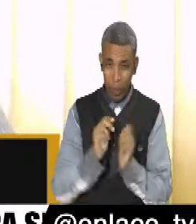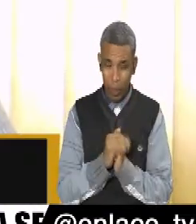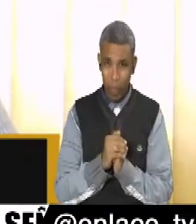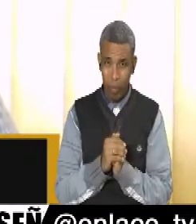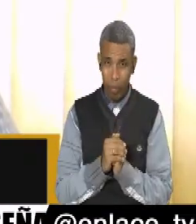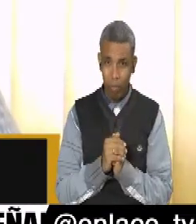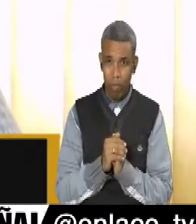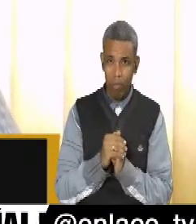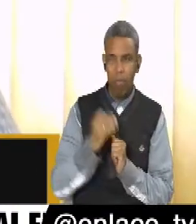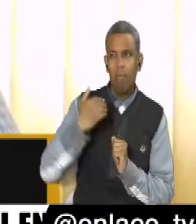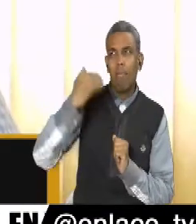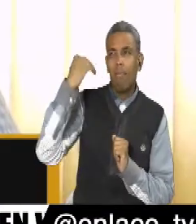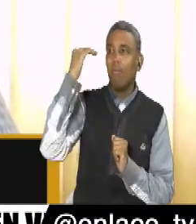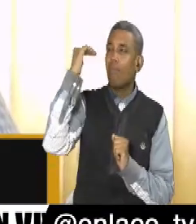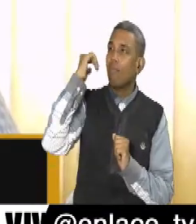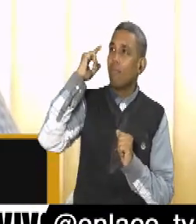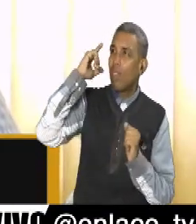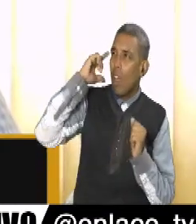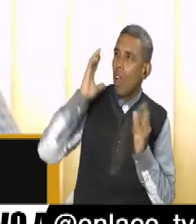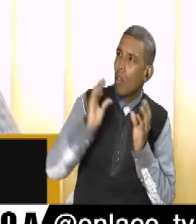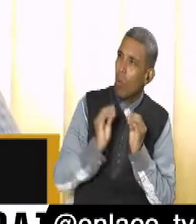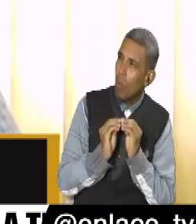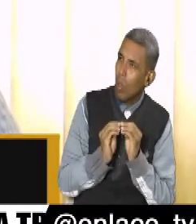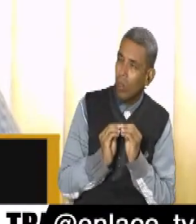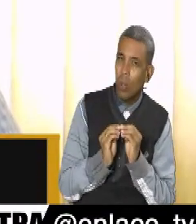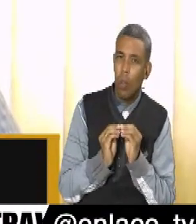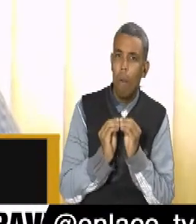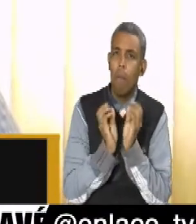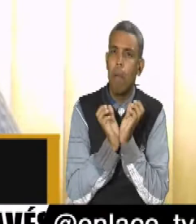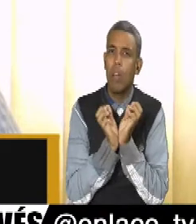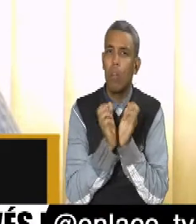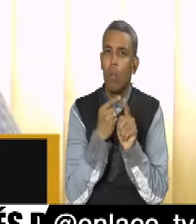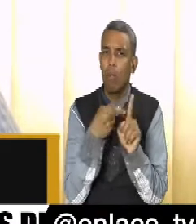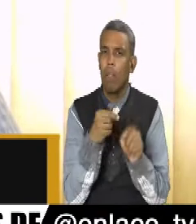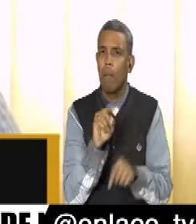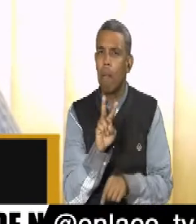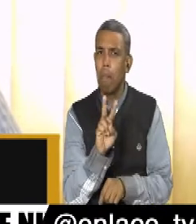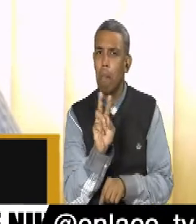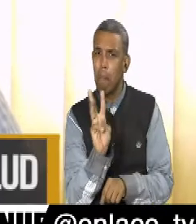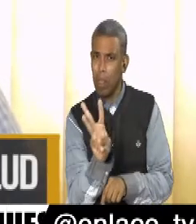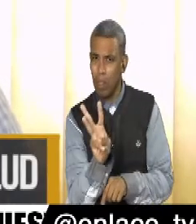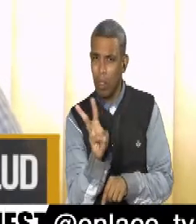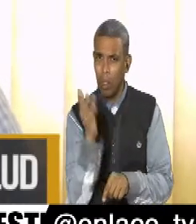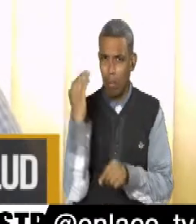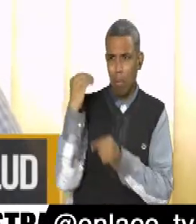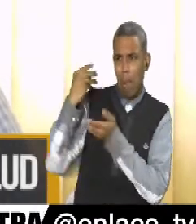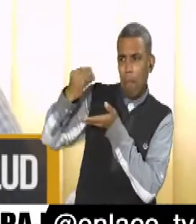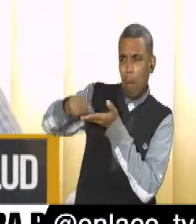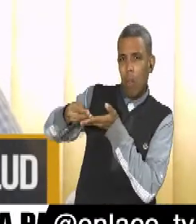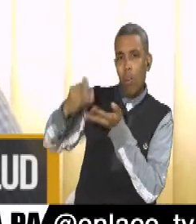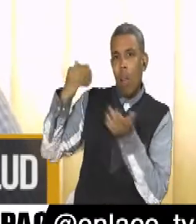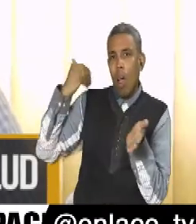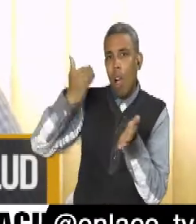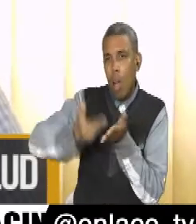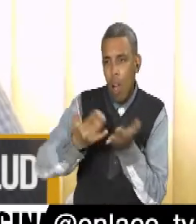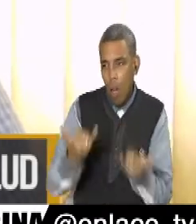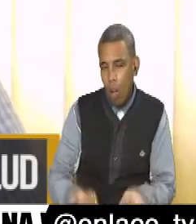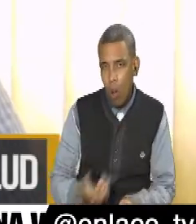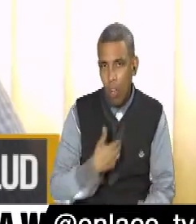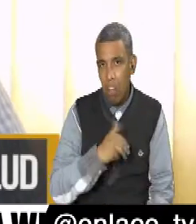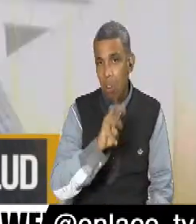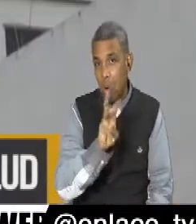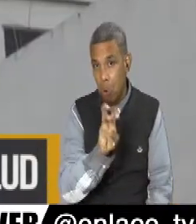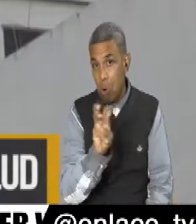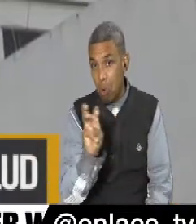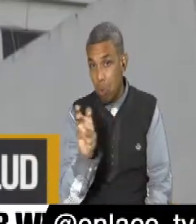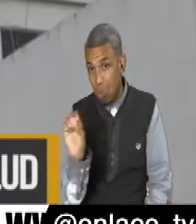de pago del 23 de mayo a la fecha ya nos adeudan 800 millones adicionales. El